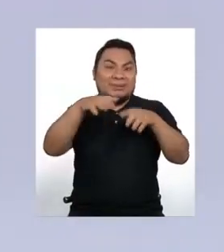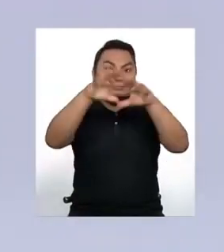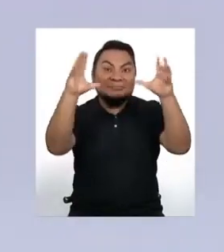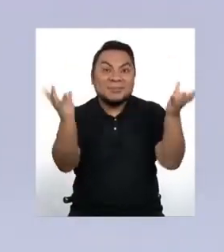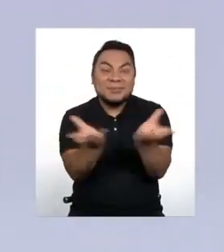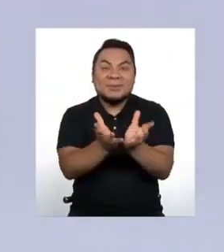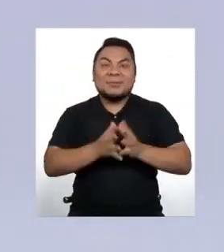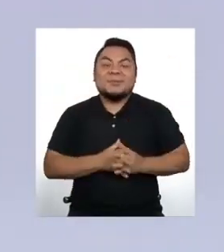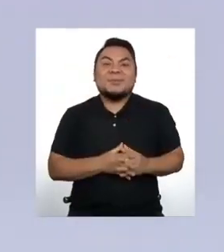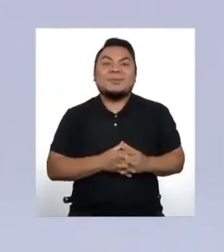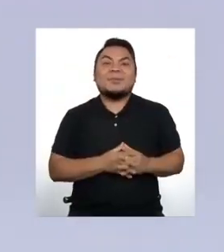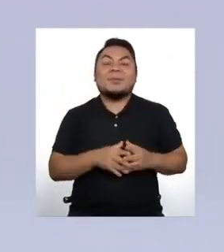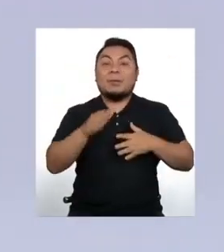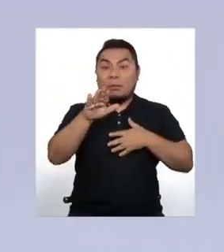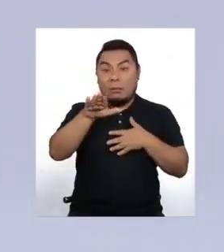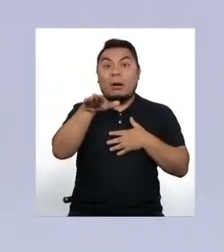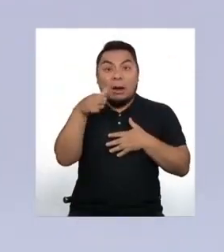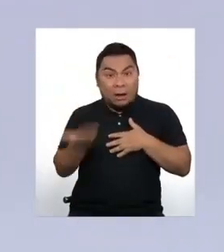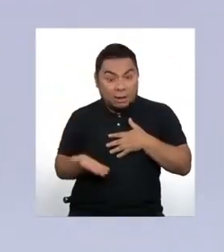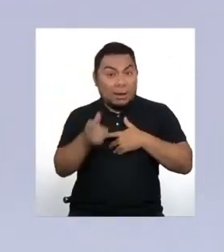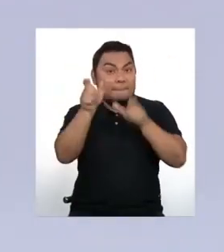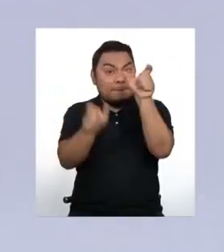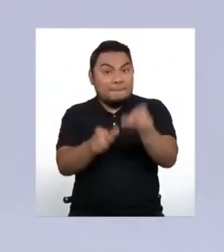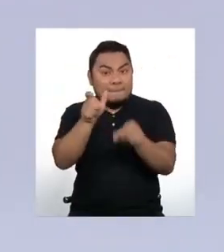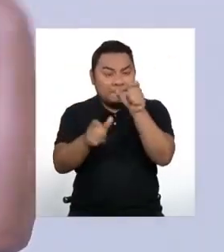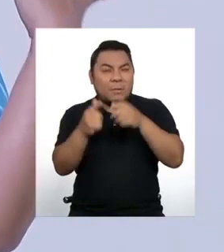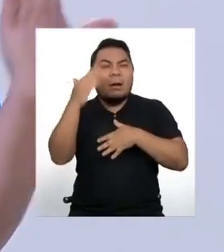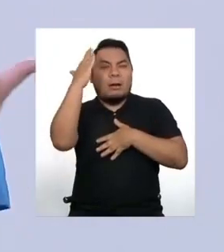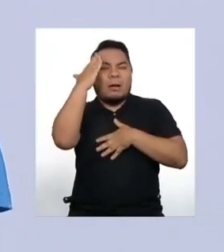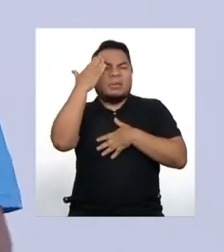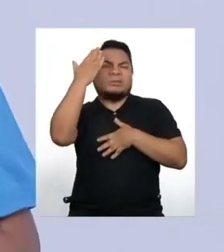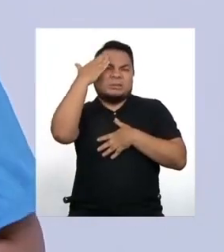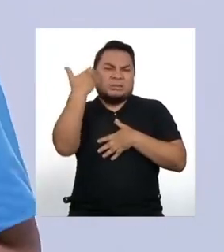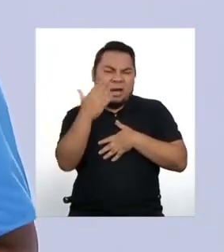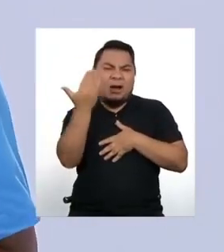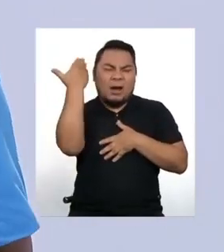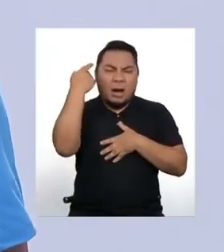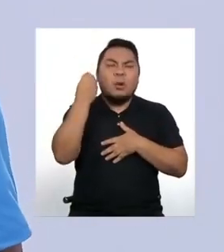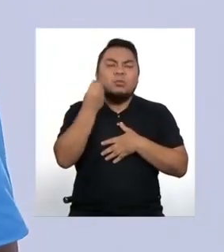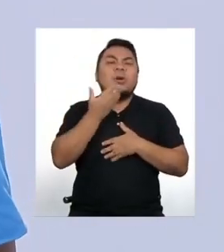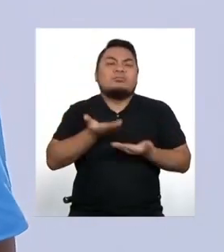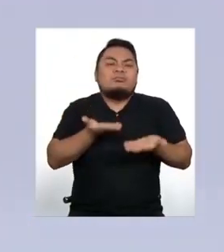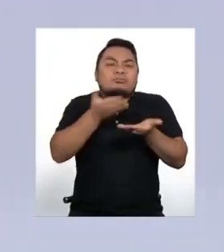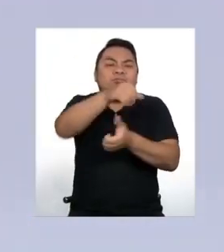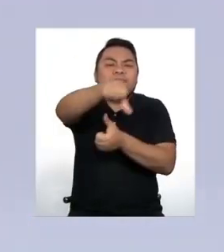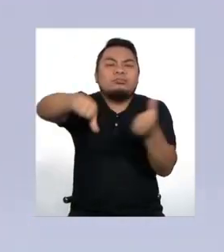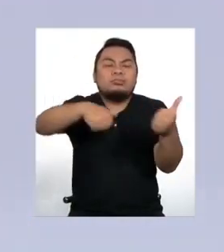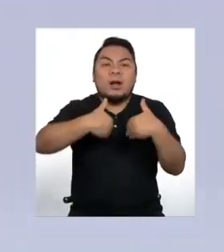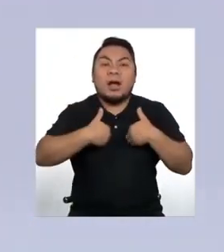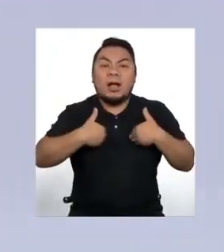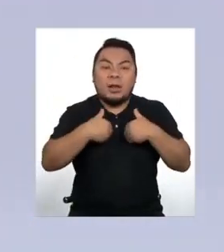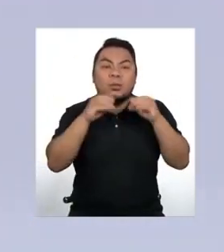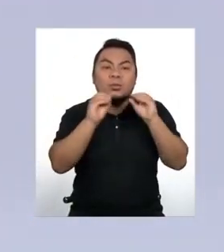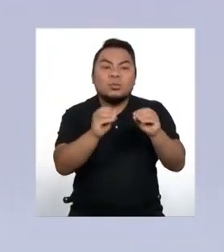un bozal, Camote. Es una mascarilla. Ruf, ruf. Ay, yo pensaba que todos estaban usando bozal,